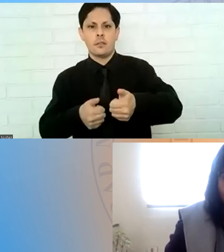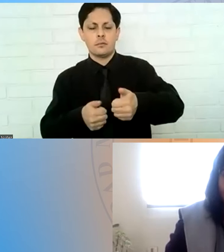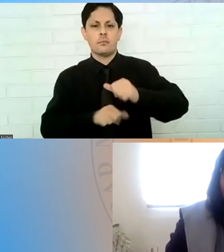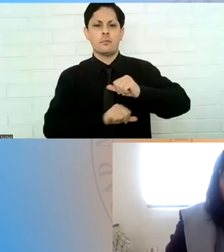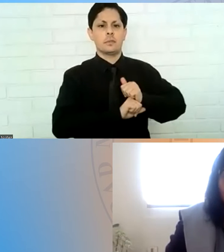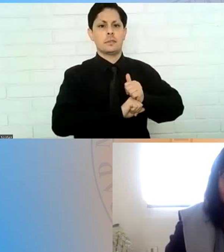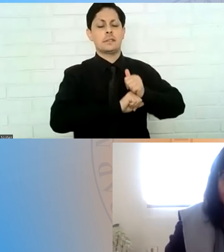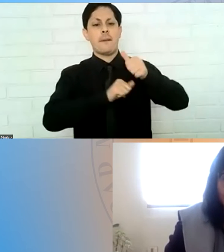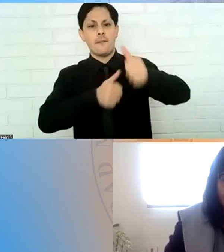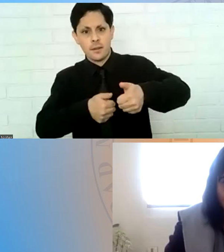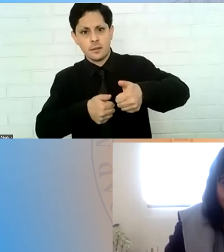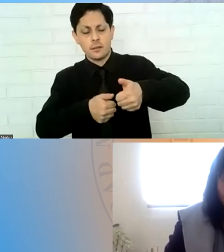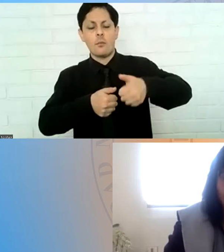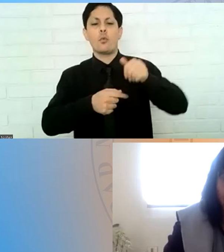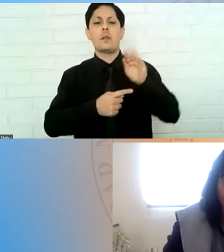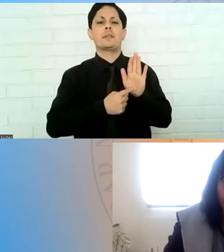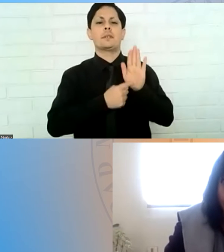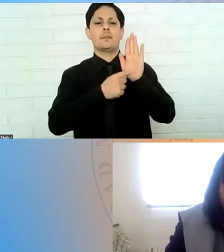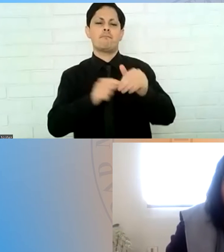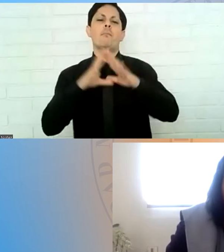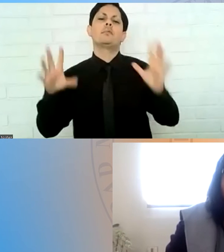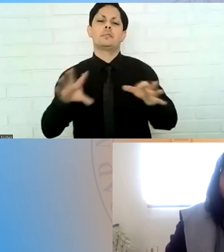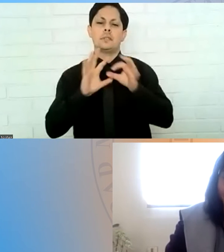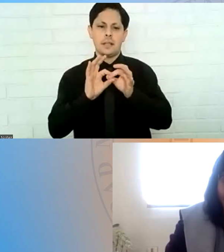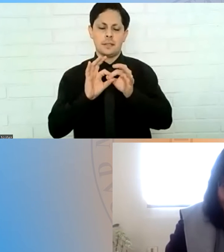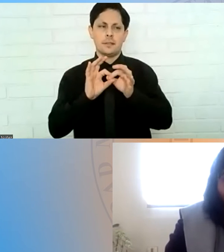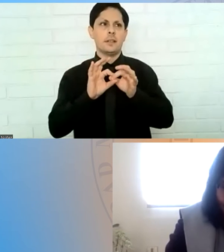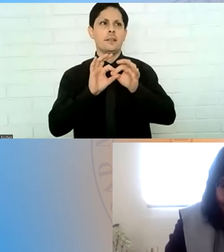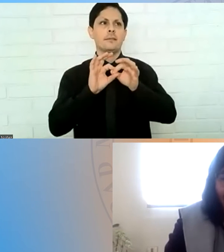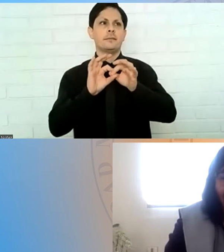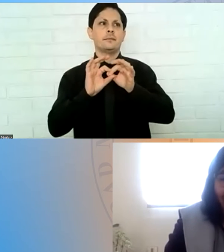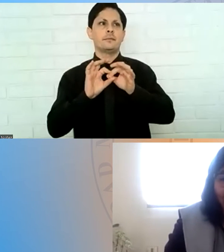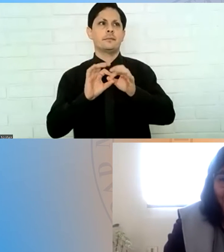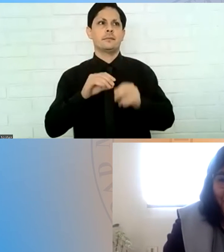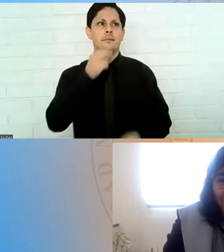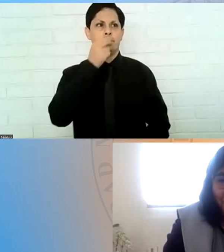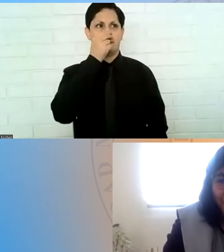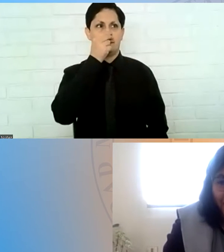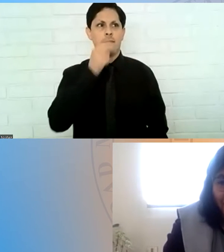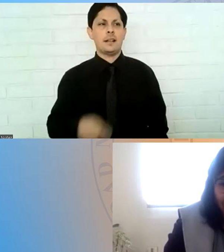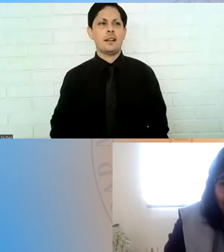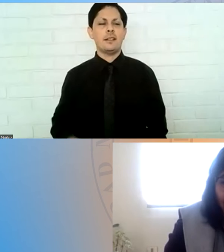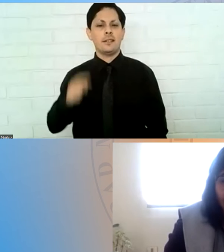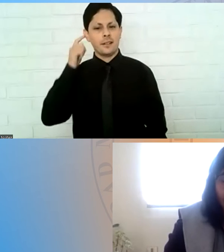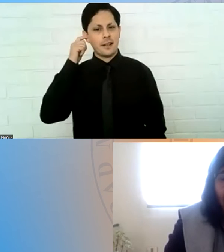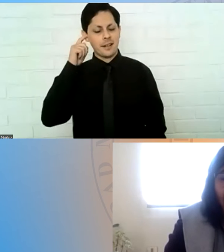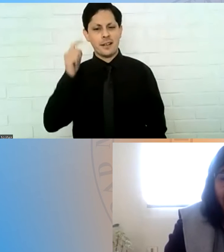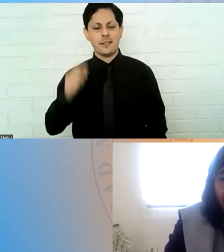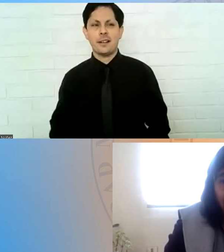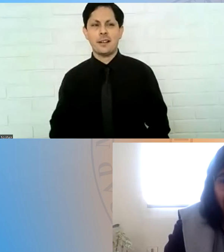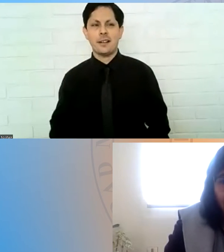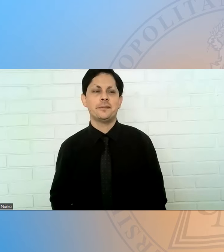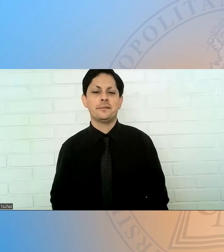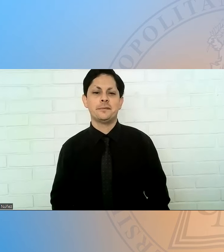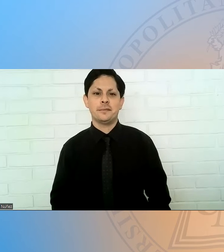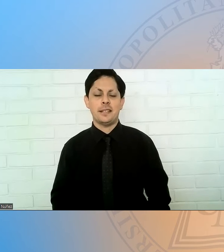más que una presentación. Muchísimas gracias. Gracias. Dejo ahora con ustedes a Blanca